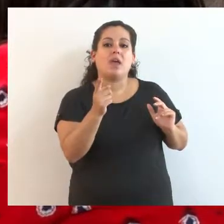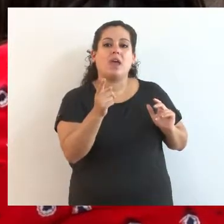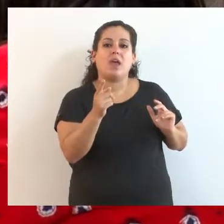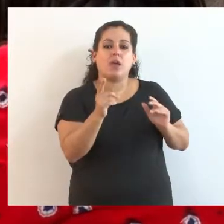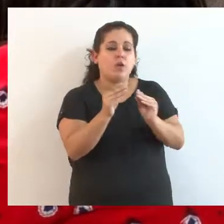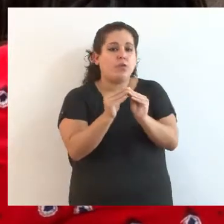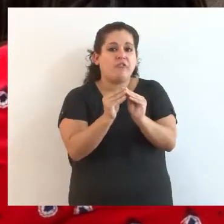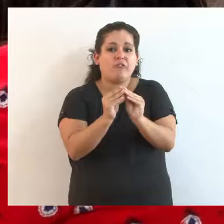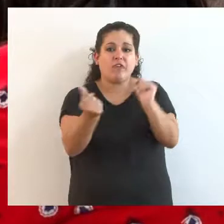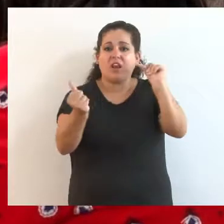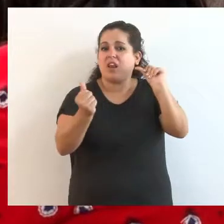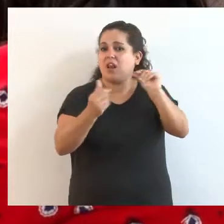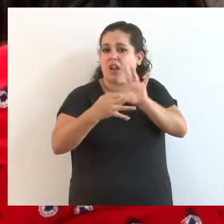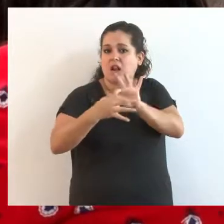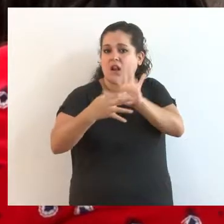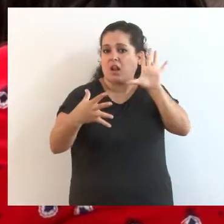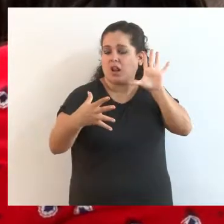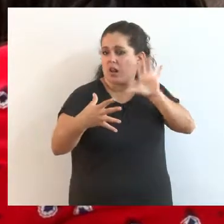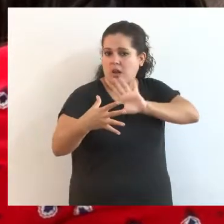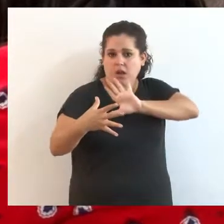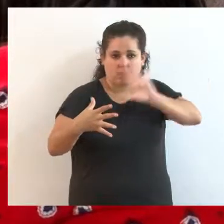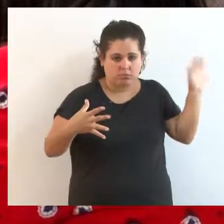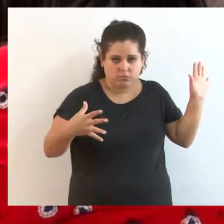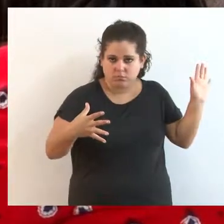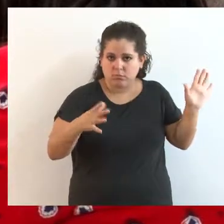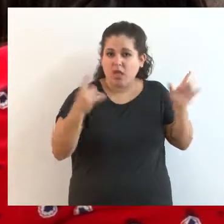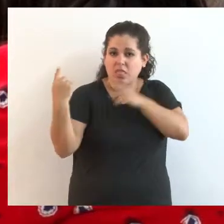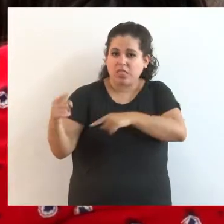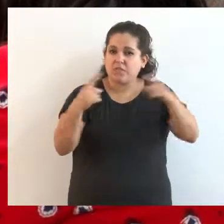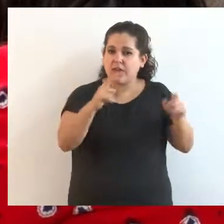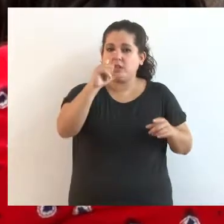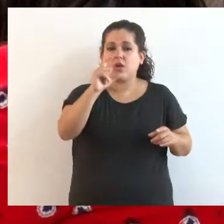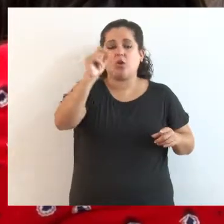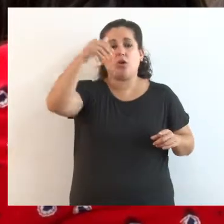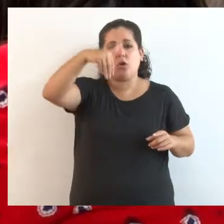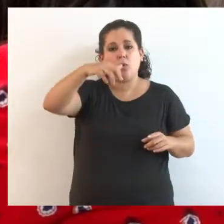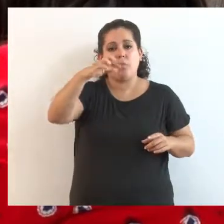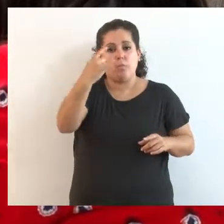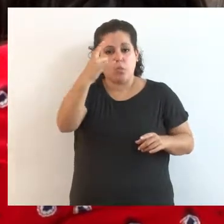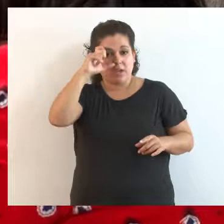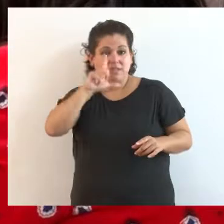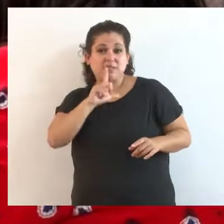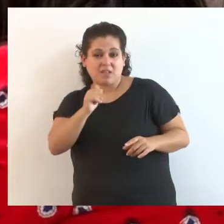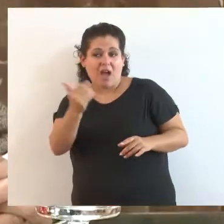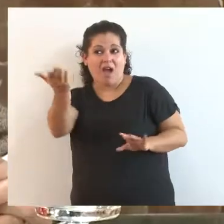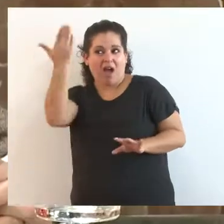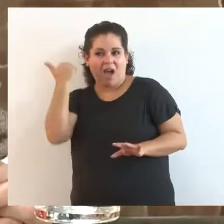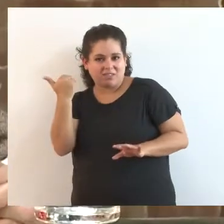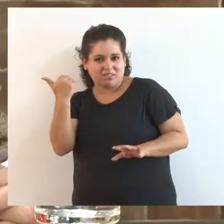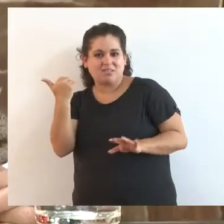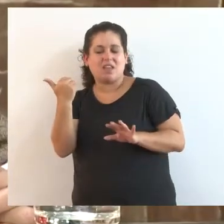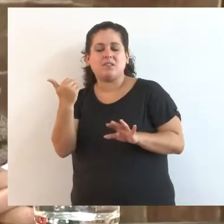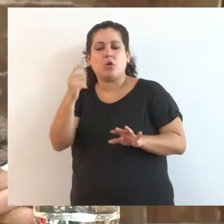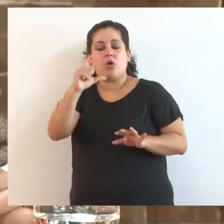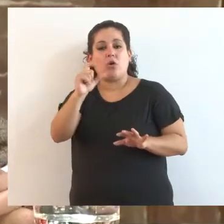en cuanto a que queda extinguido. Y la adopción plena es lo que antes se llamaba la adopción compuesta, ¿no? Sí. Porque antes existía la adopción